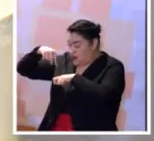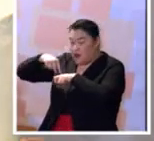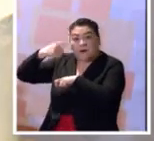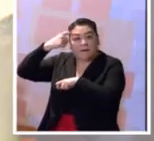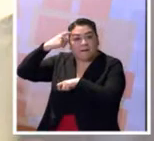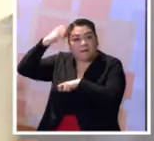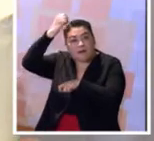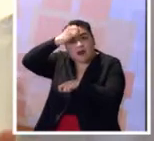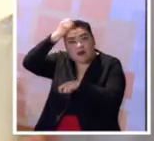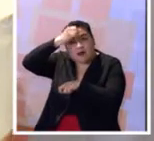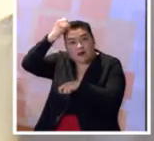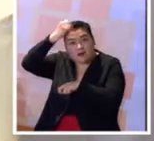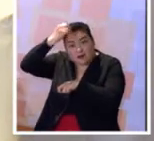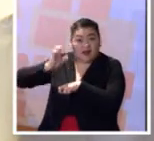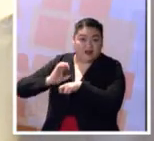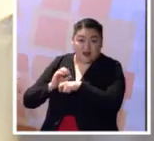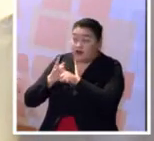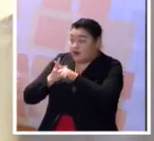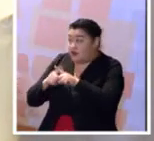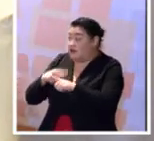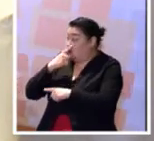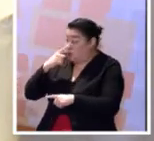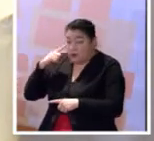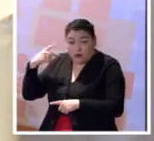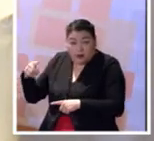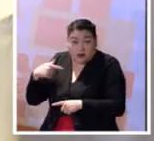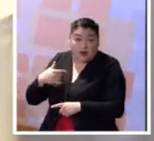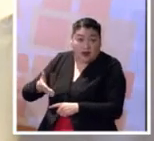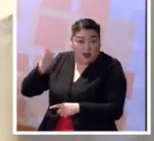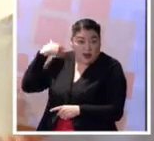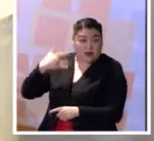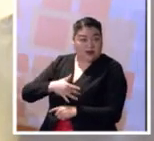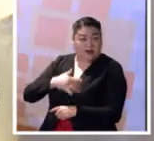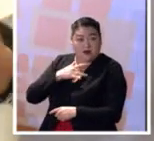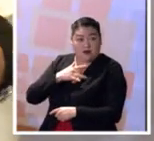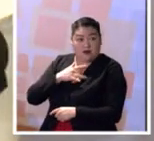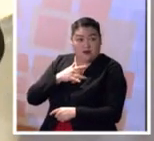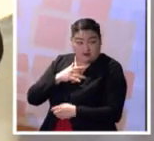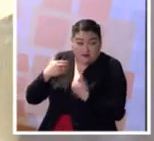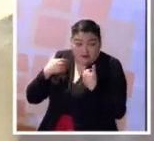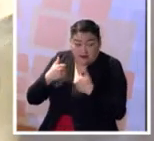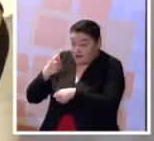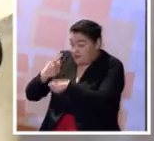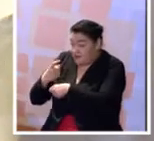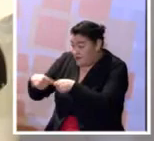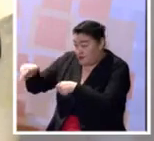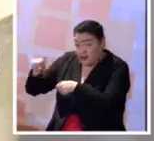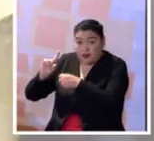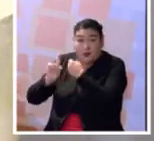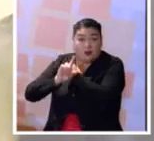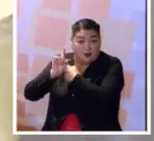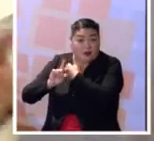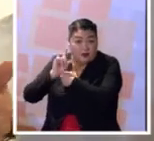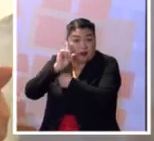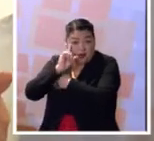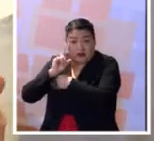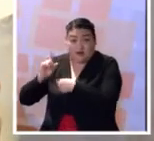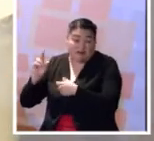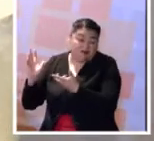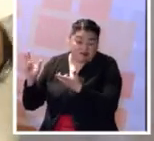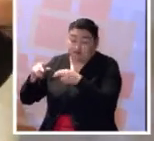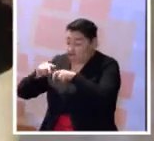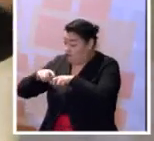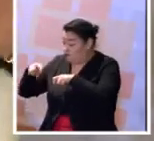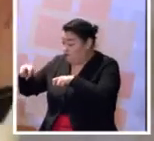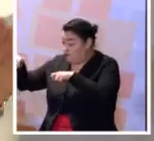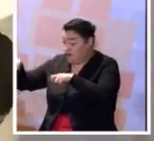ellos tampoco llegan a percibir esta situación, ¿sí? Entonces, me parece que hay todavía algo anterior a eso,